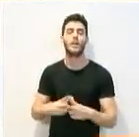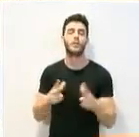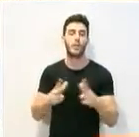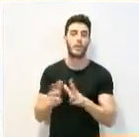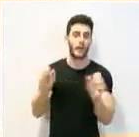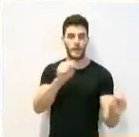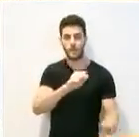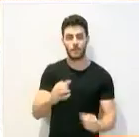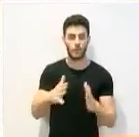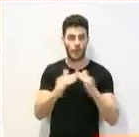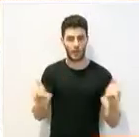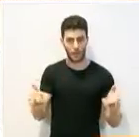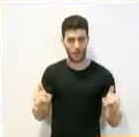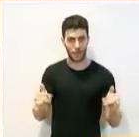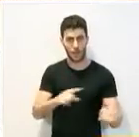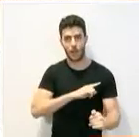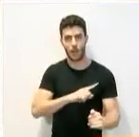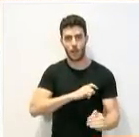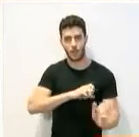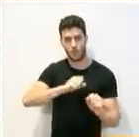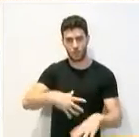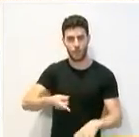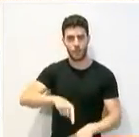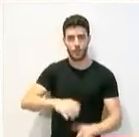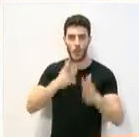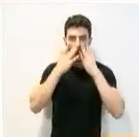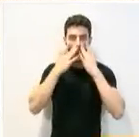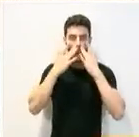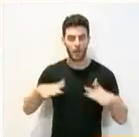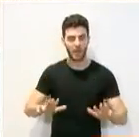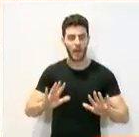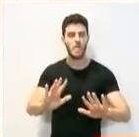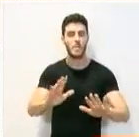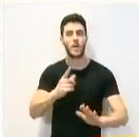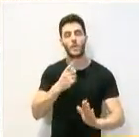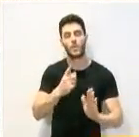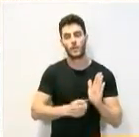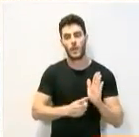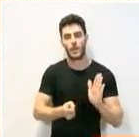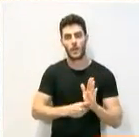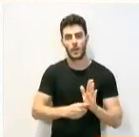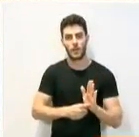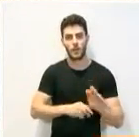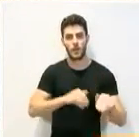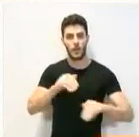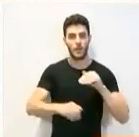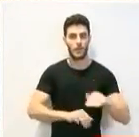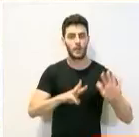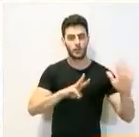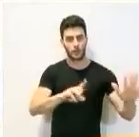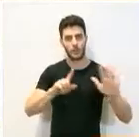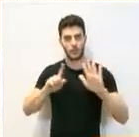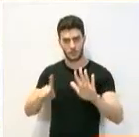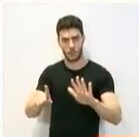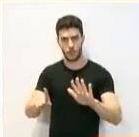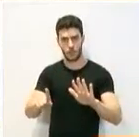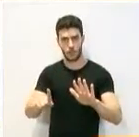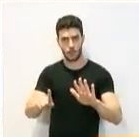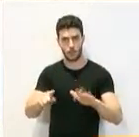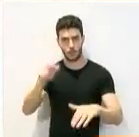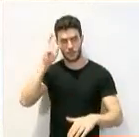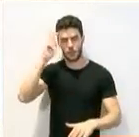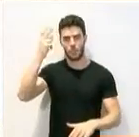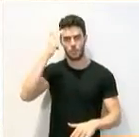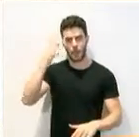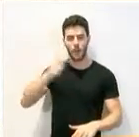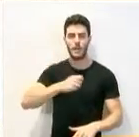defensora de la paz, el desarme y la neutralidad. Pero decía, en el referéndum del 86, el cambio de postura del Partido